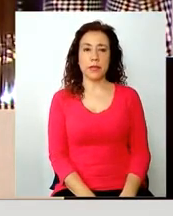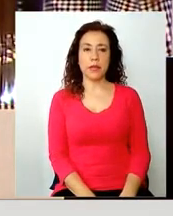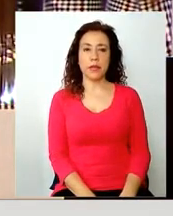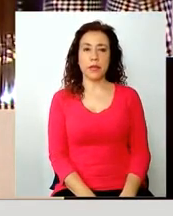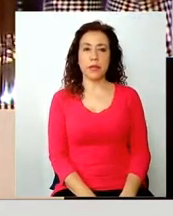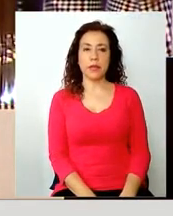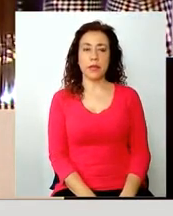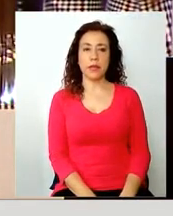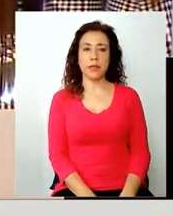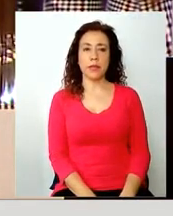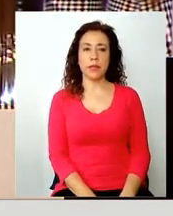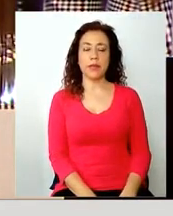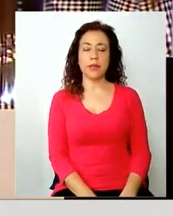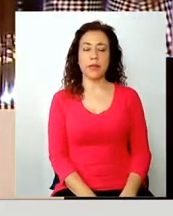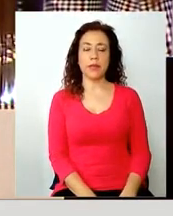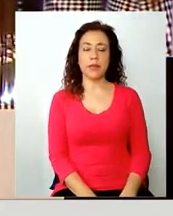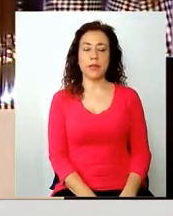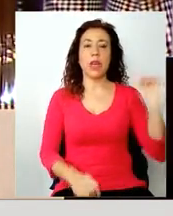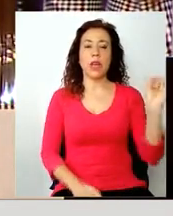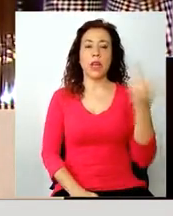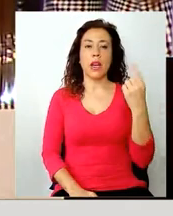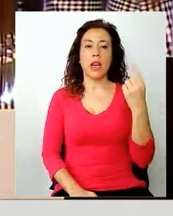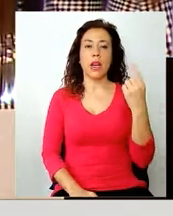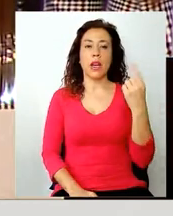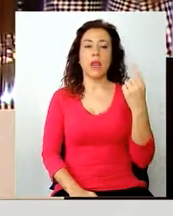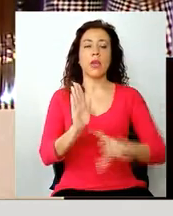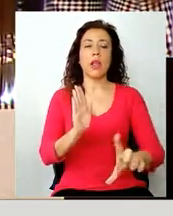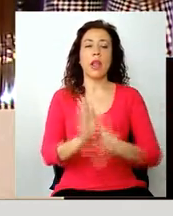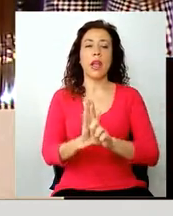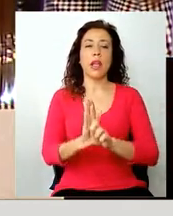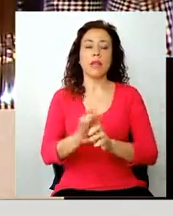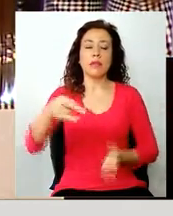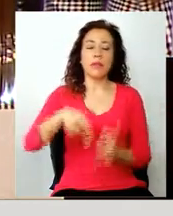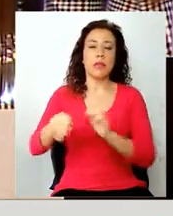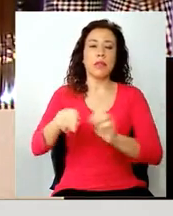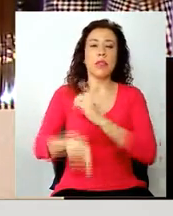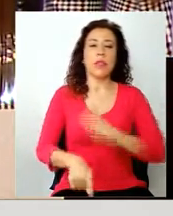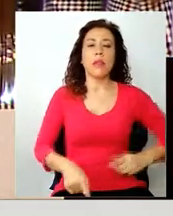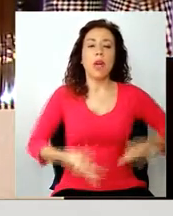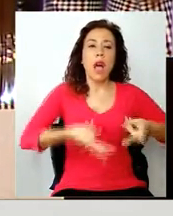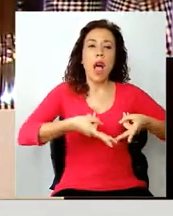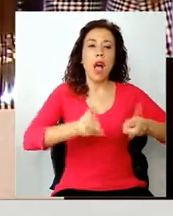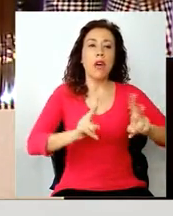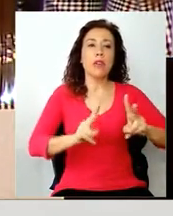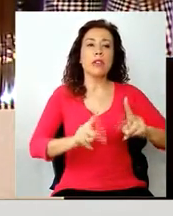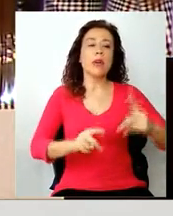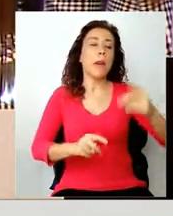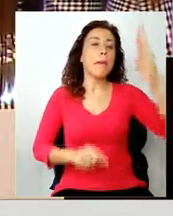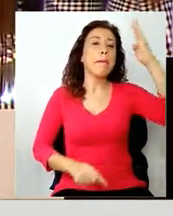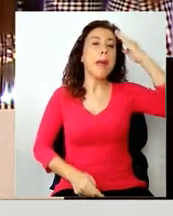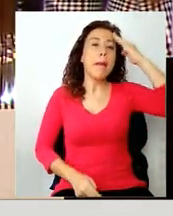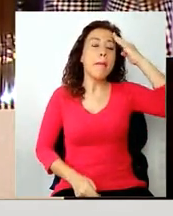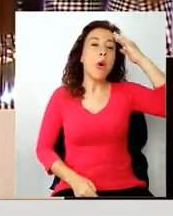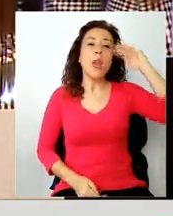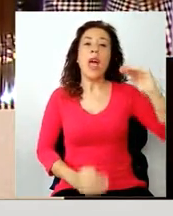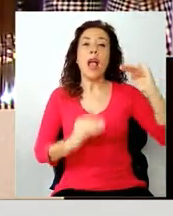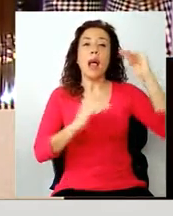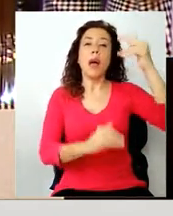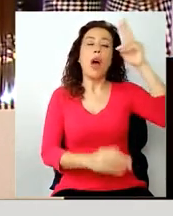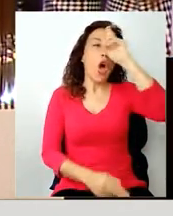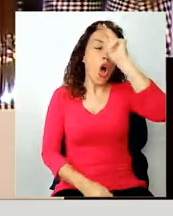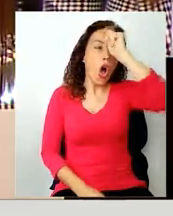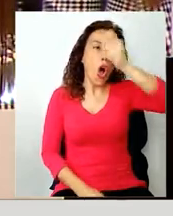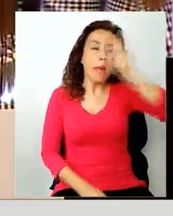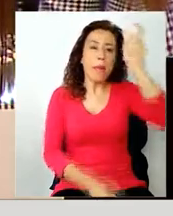en votación general el proyecto de ley iniciado en moción que autoriza erigir un Memorial en homenaje a los trabajadores de la mina